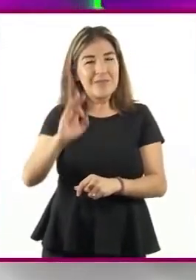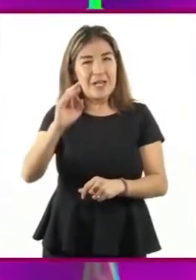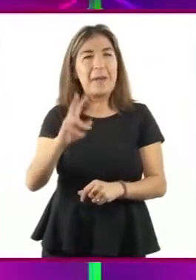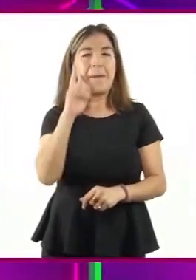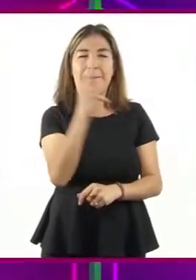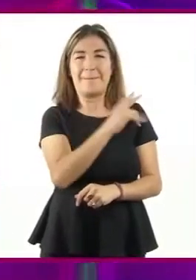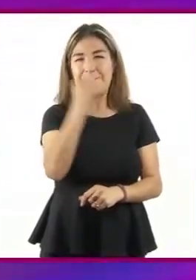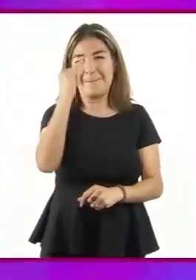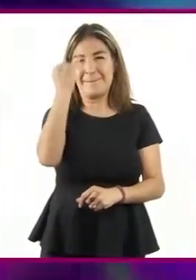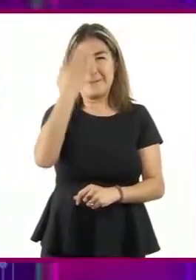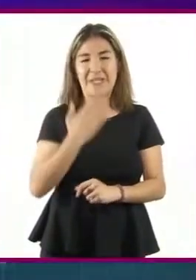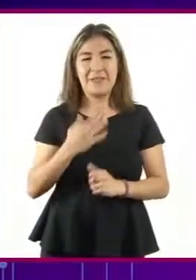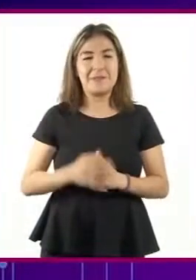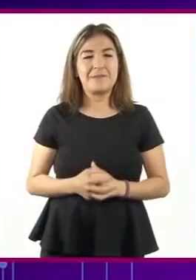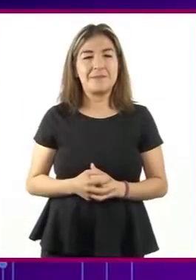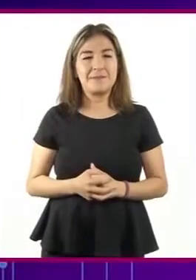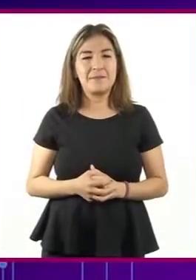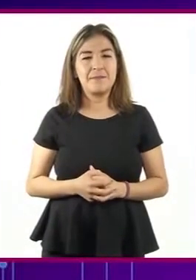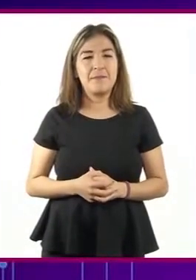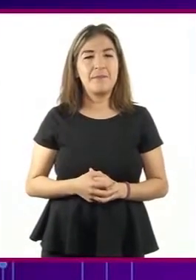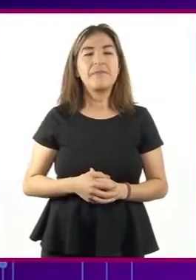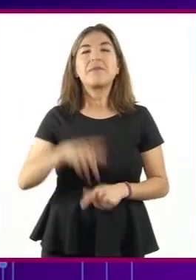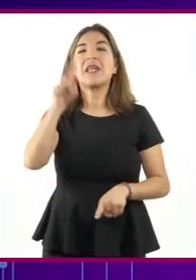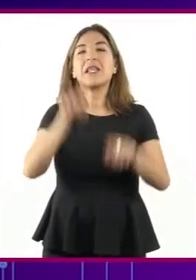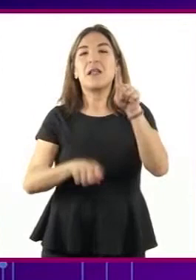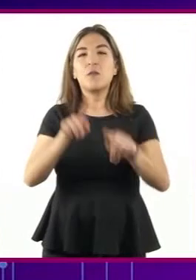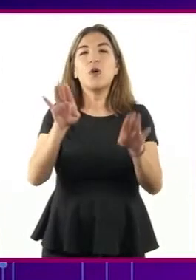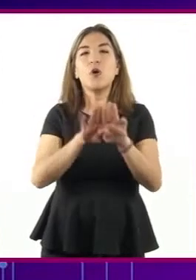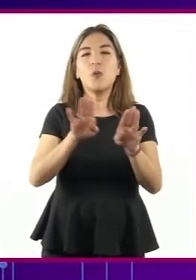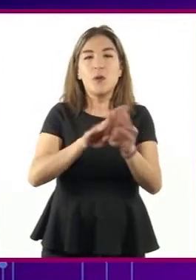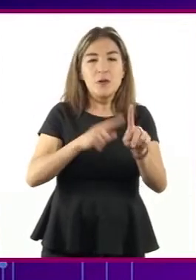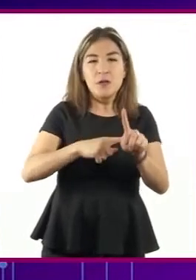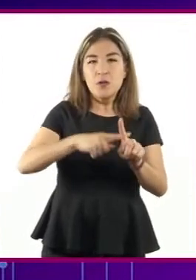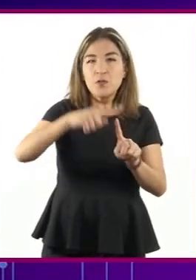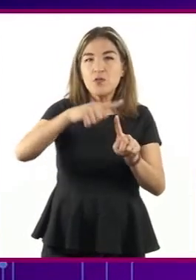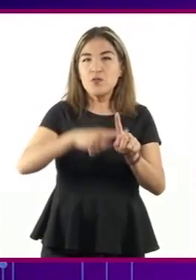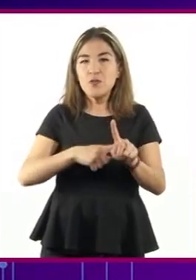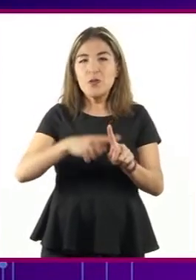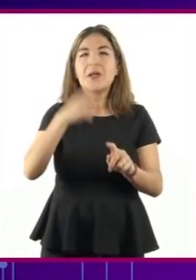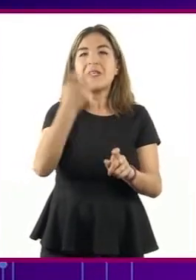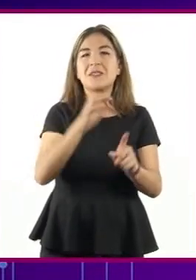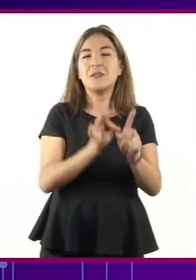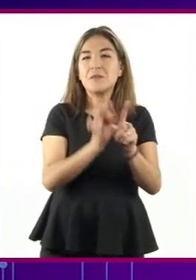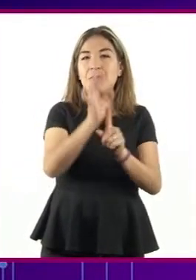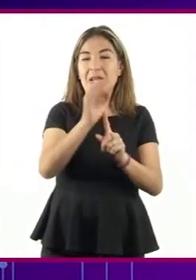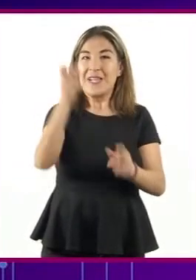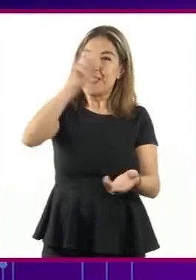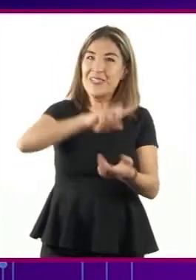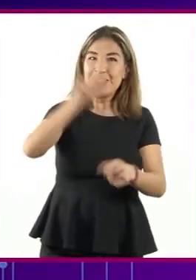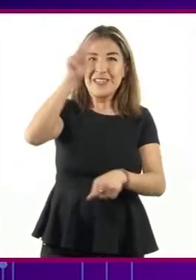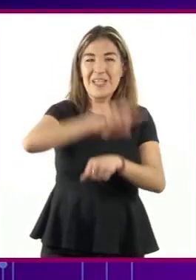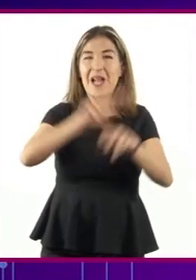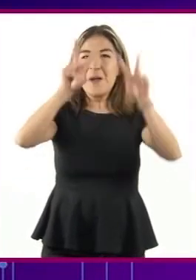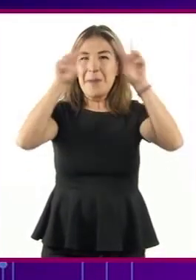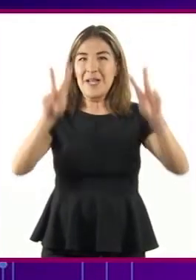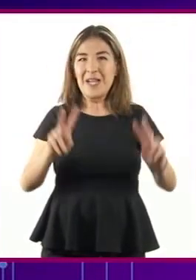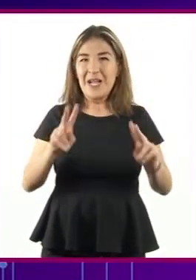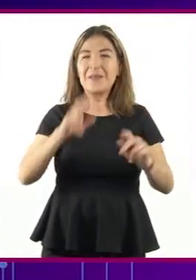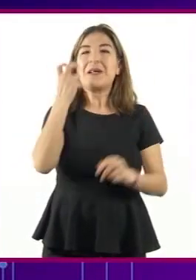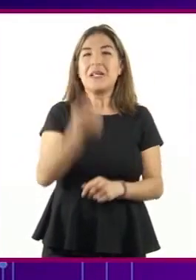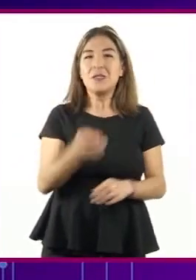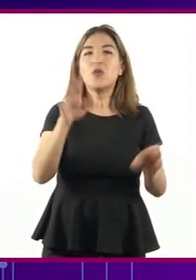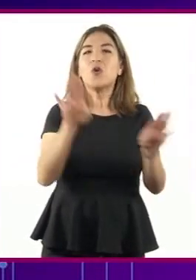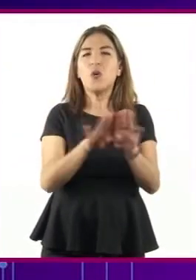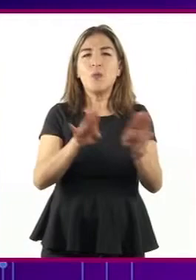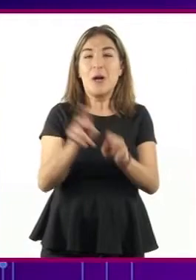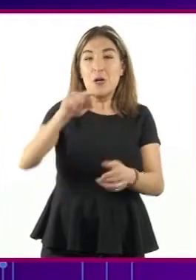siguiente imagen. Veo que las zonas dependen de la temperatura que se alcance en verano. Imagino que es porque en los lugares